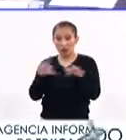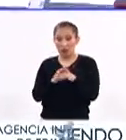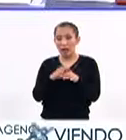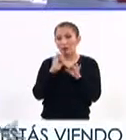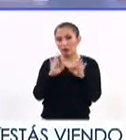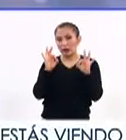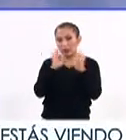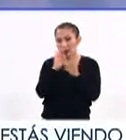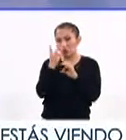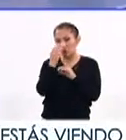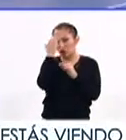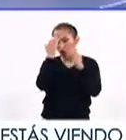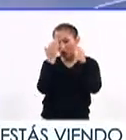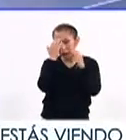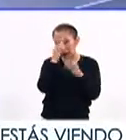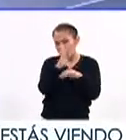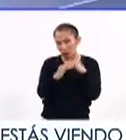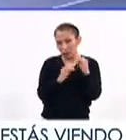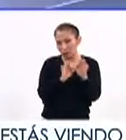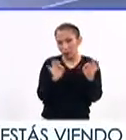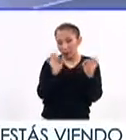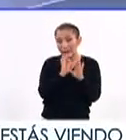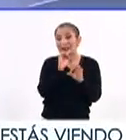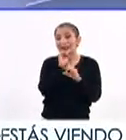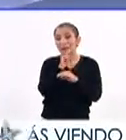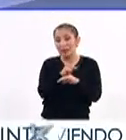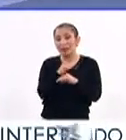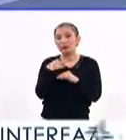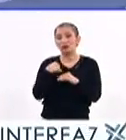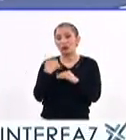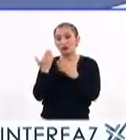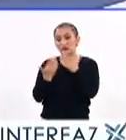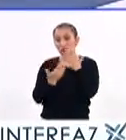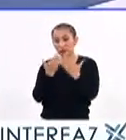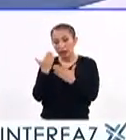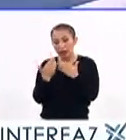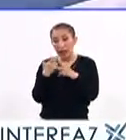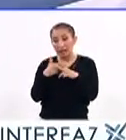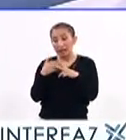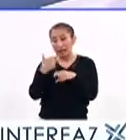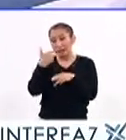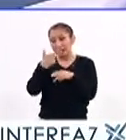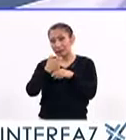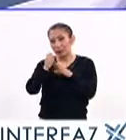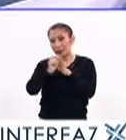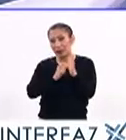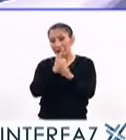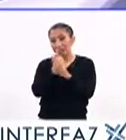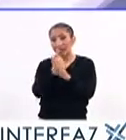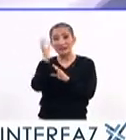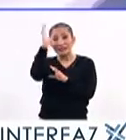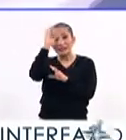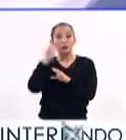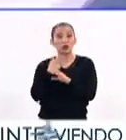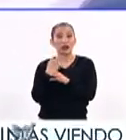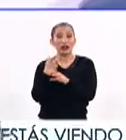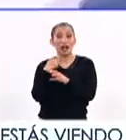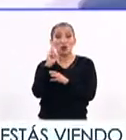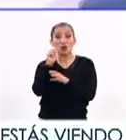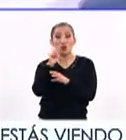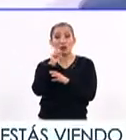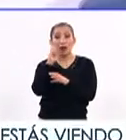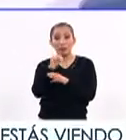era también importante, o sea, los conocimientos y todo era importante. También cursé hasta el 7º semestre de la carrera de Ciencias Políticas en la